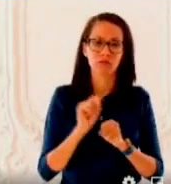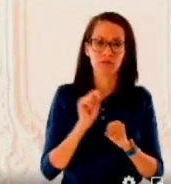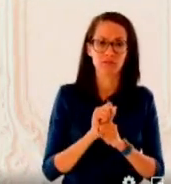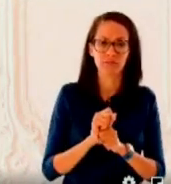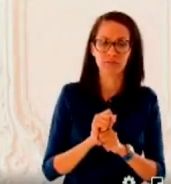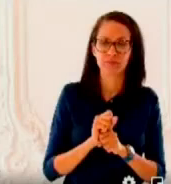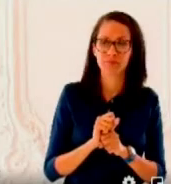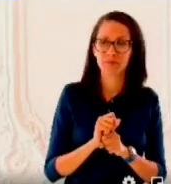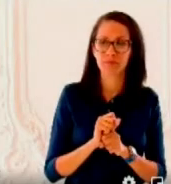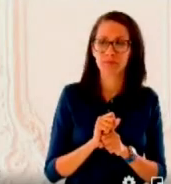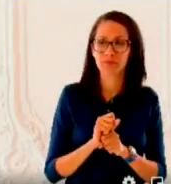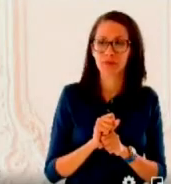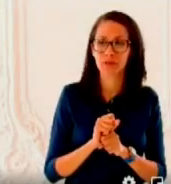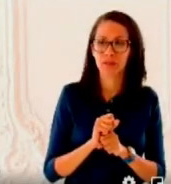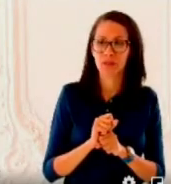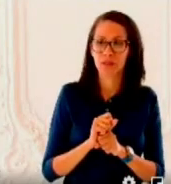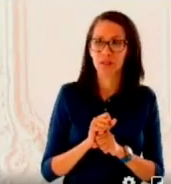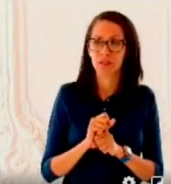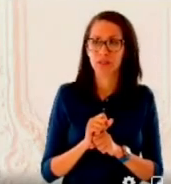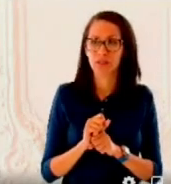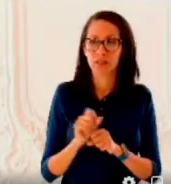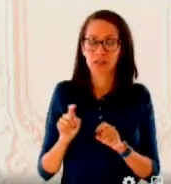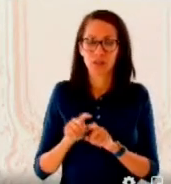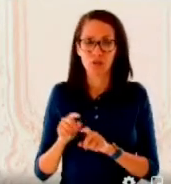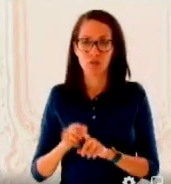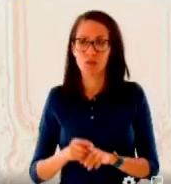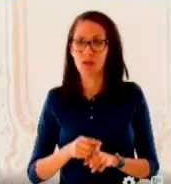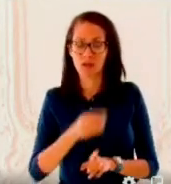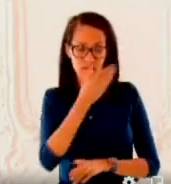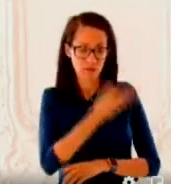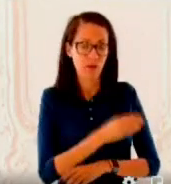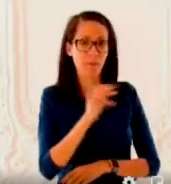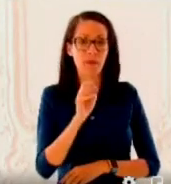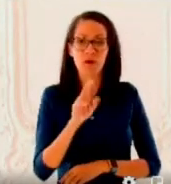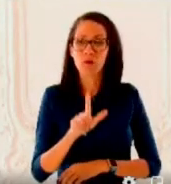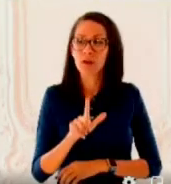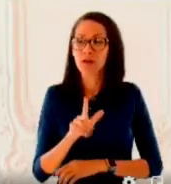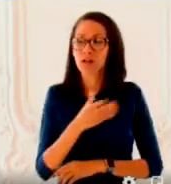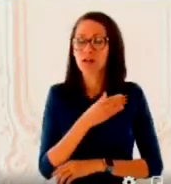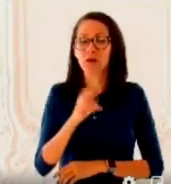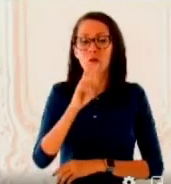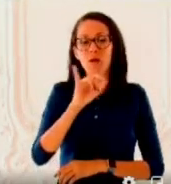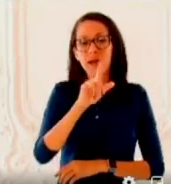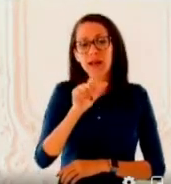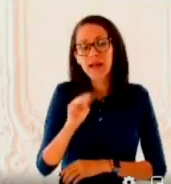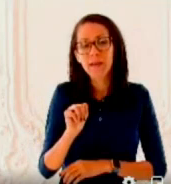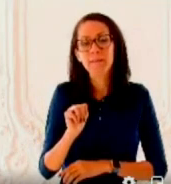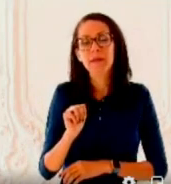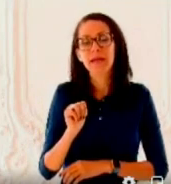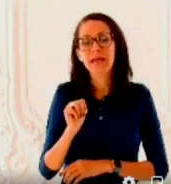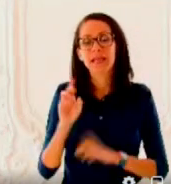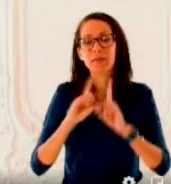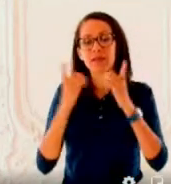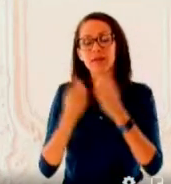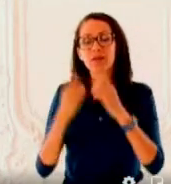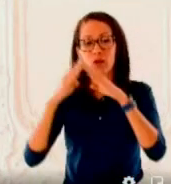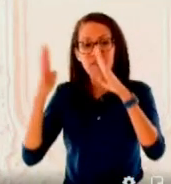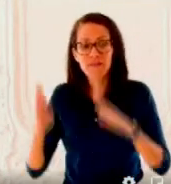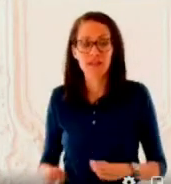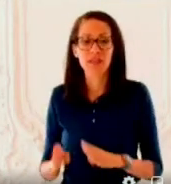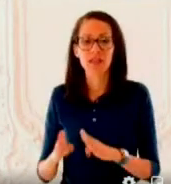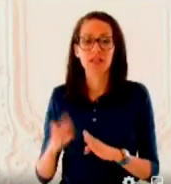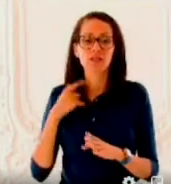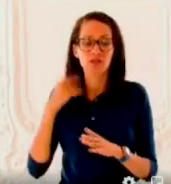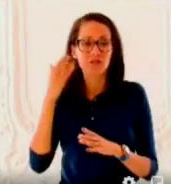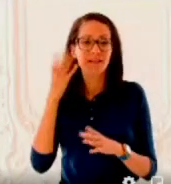que tanto CORE3, y aquí está Manuel Lavoy, como William Rodríguez en Vivienda saben que yo quiero